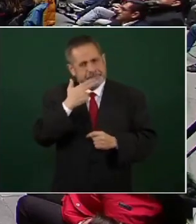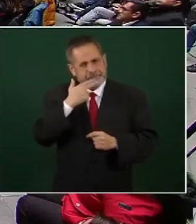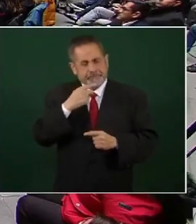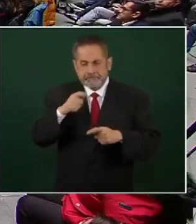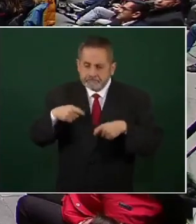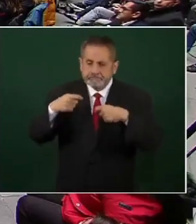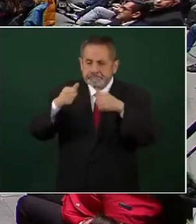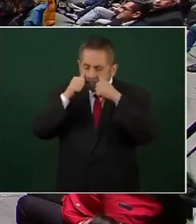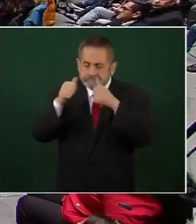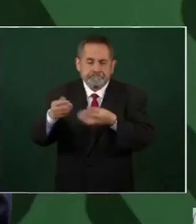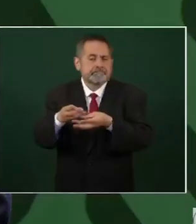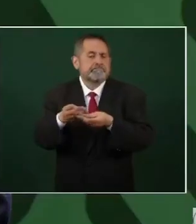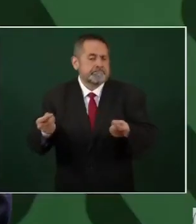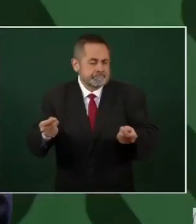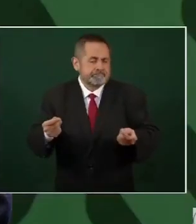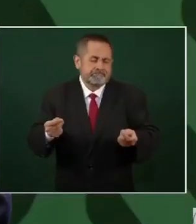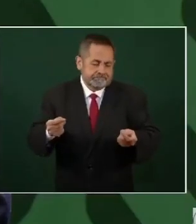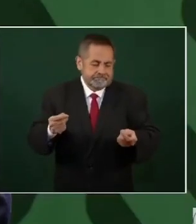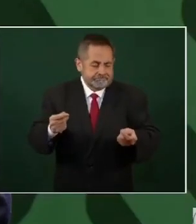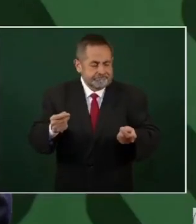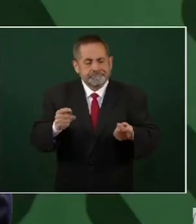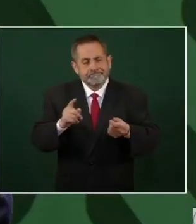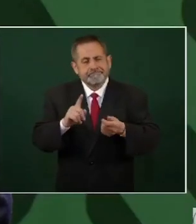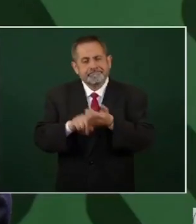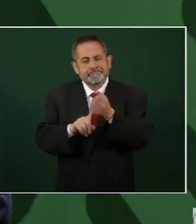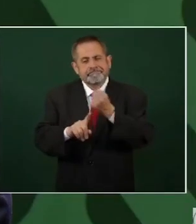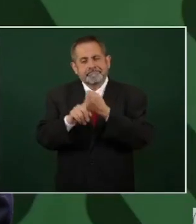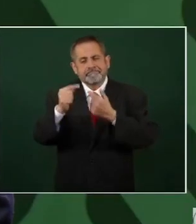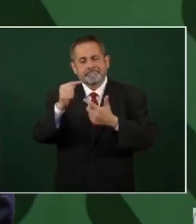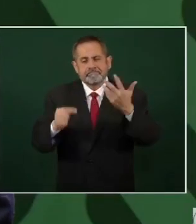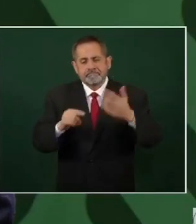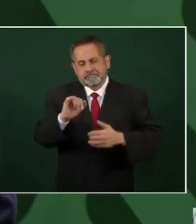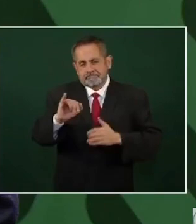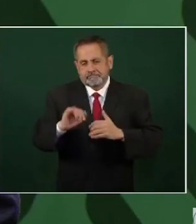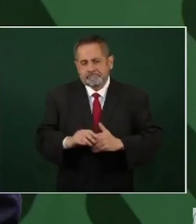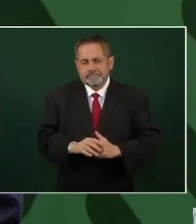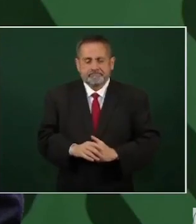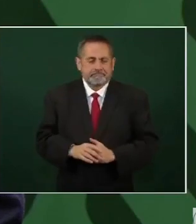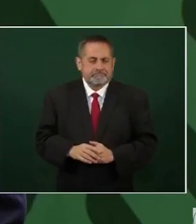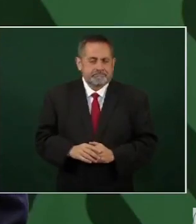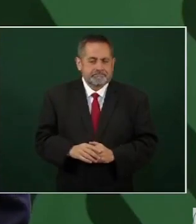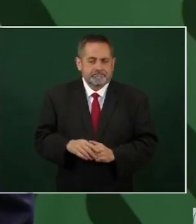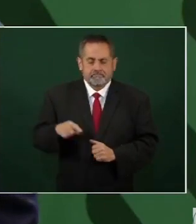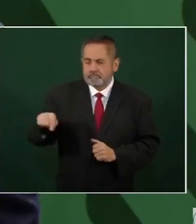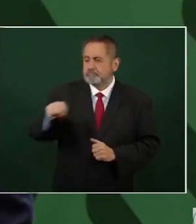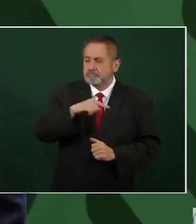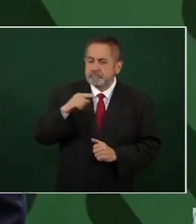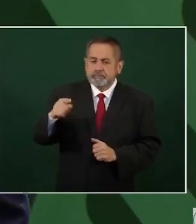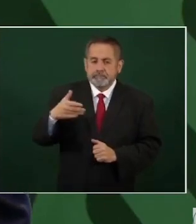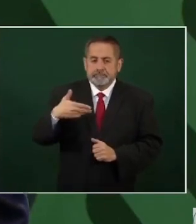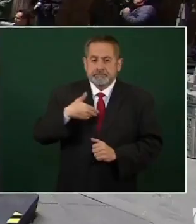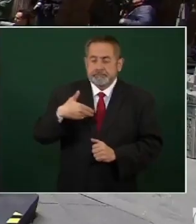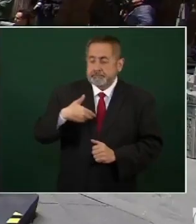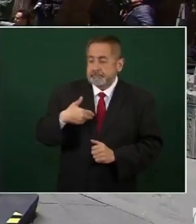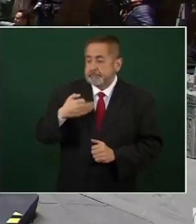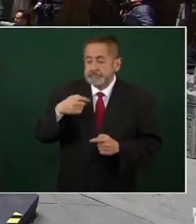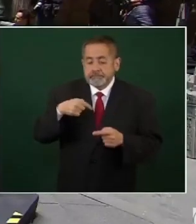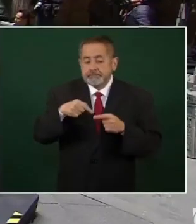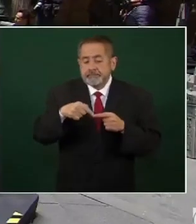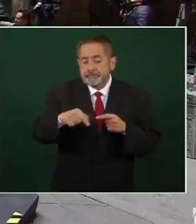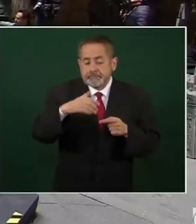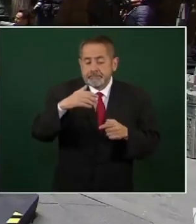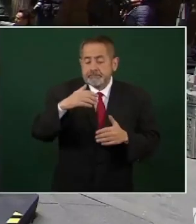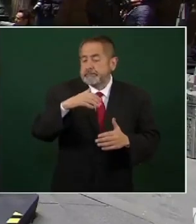se atiendan todas estas demandas, que aunque a mí me falten